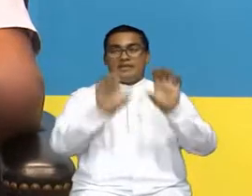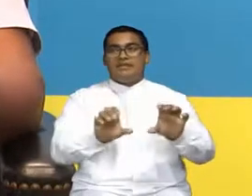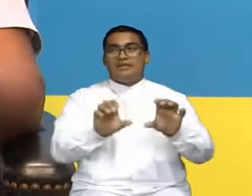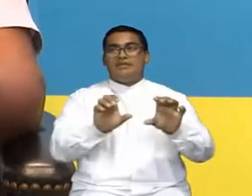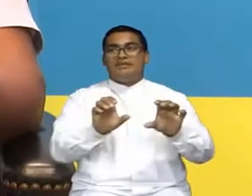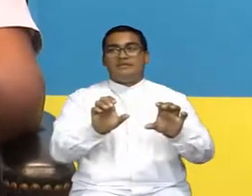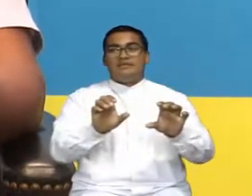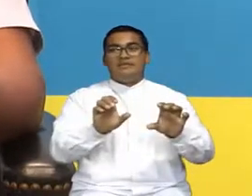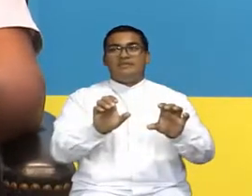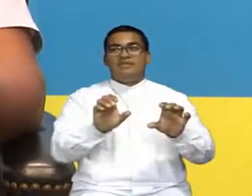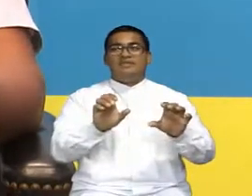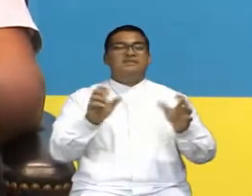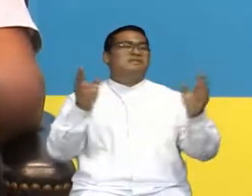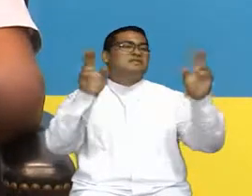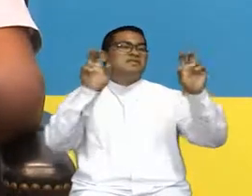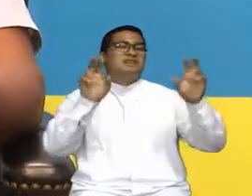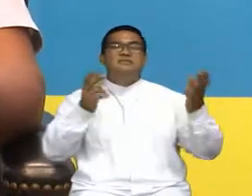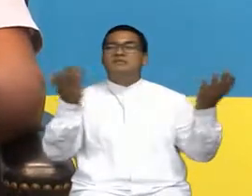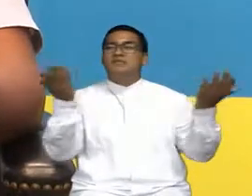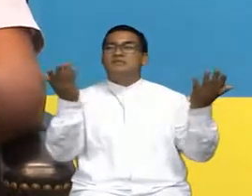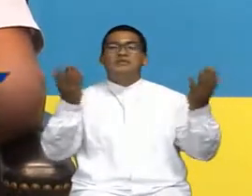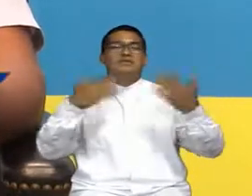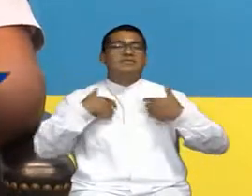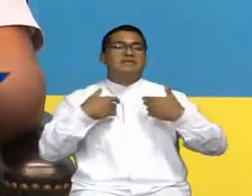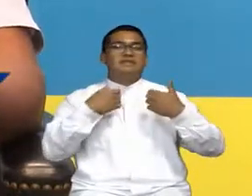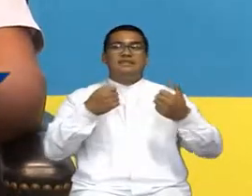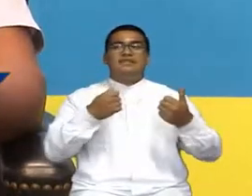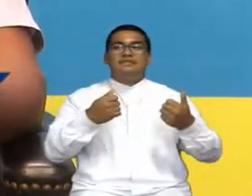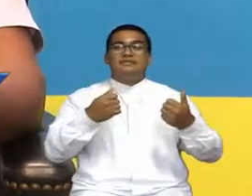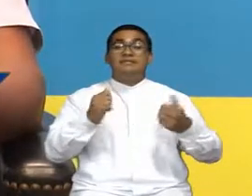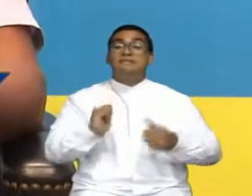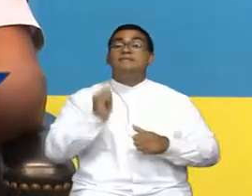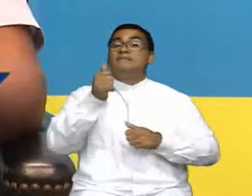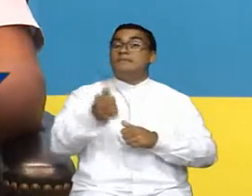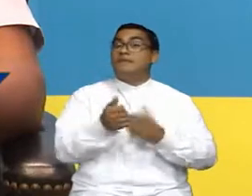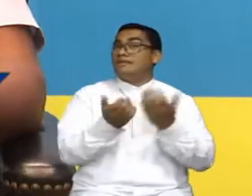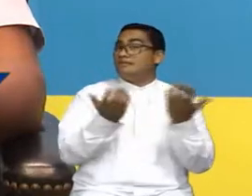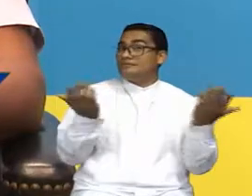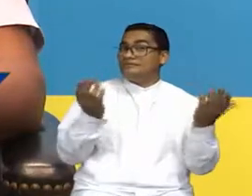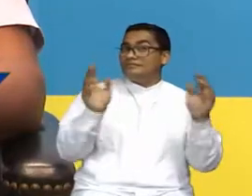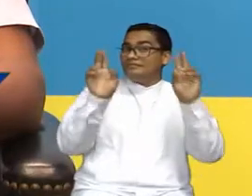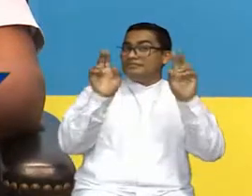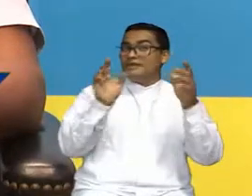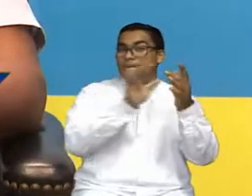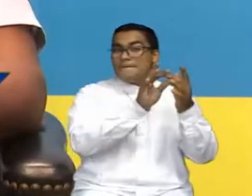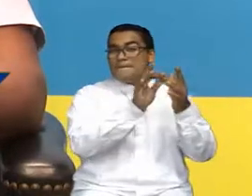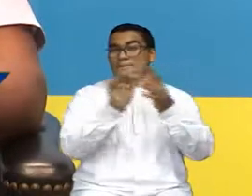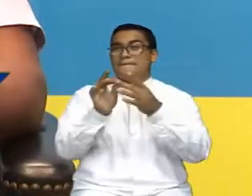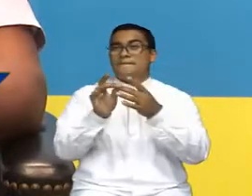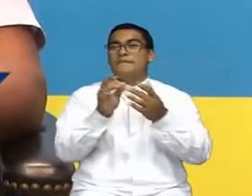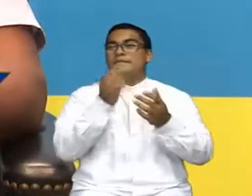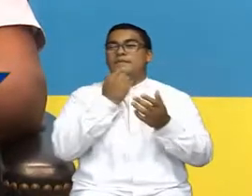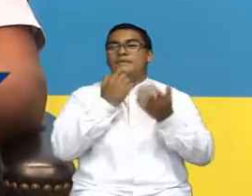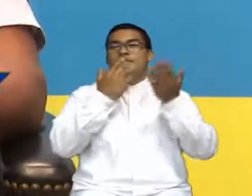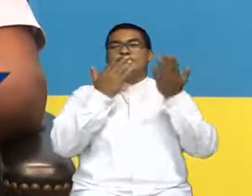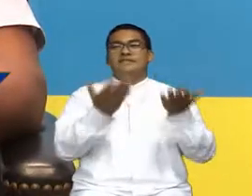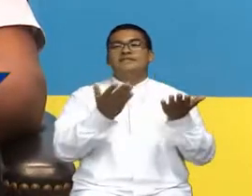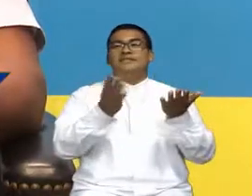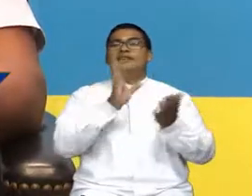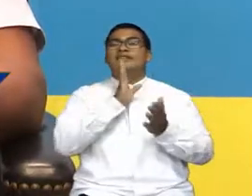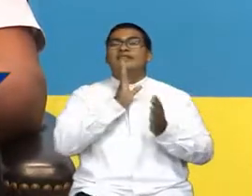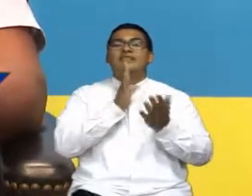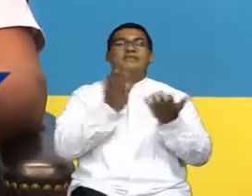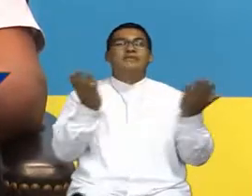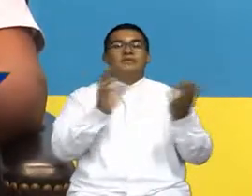media, para seguir conversando sobre temas de salud. El día de mañana le tenemos un tema muy especial porque vamos a estar hablando sobre